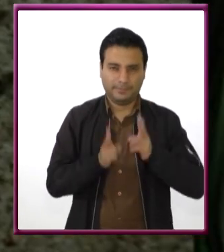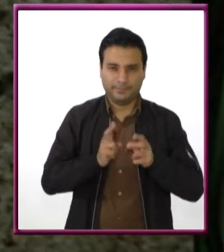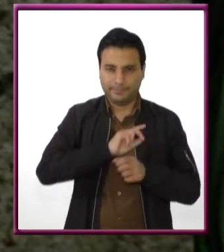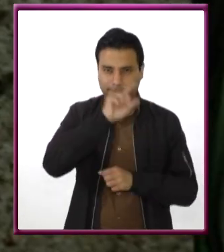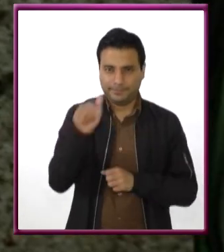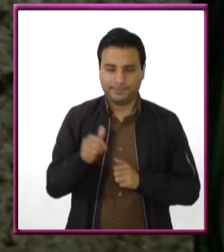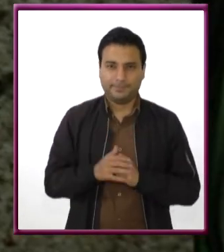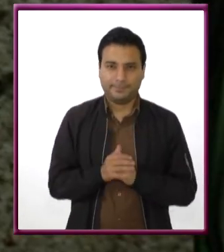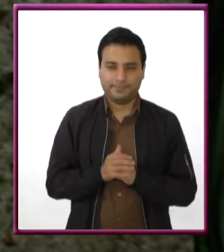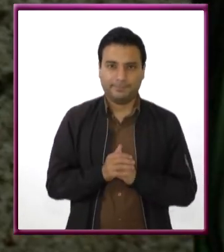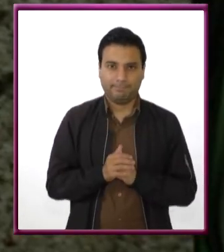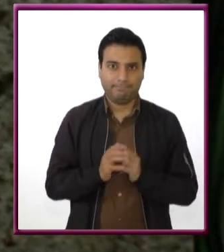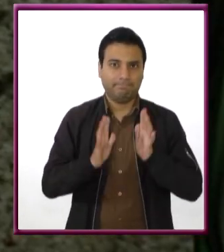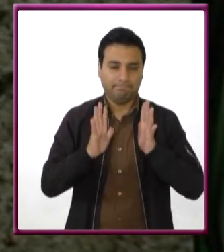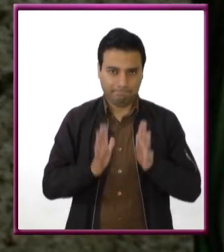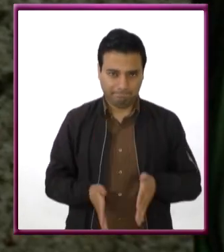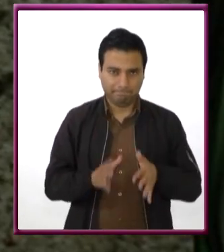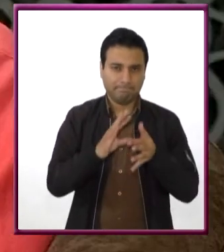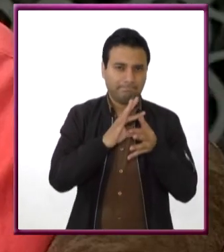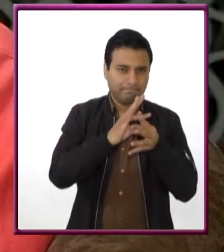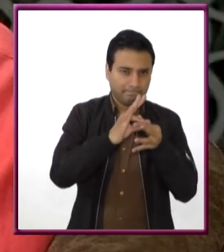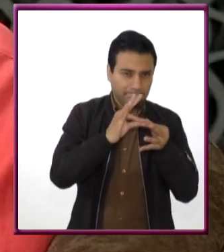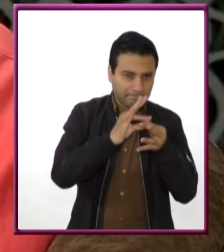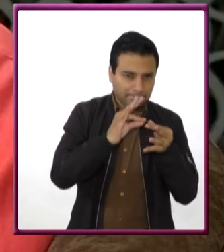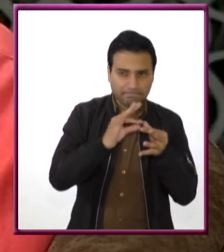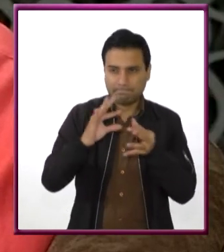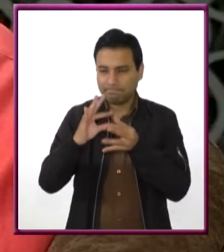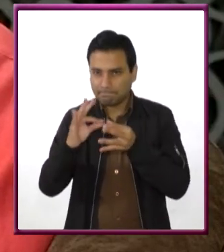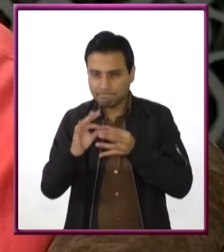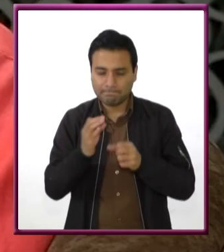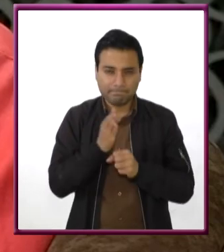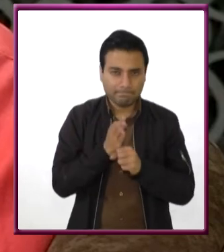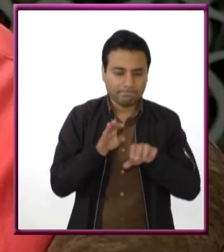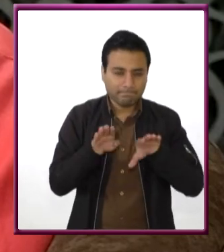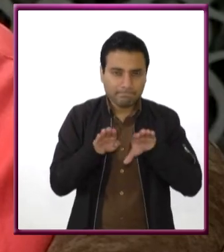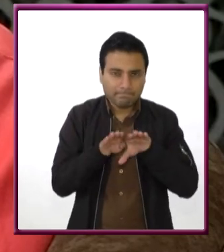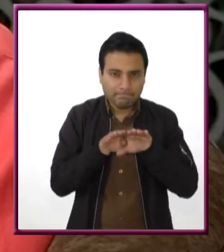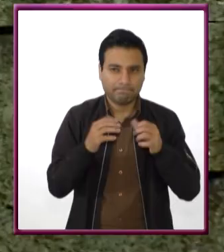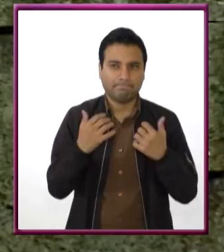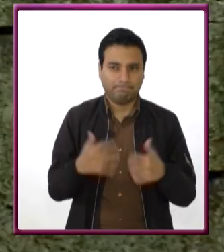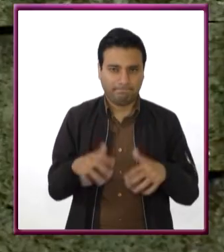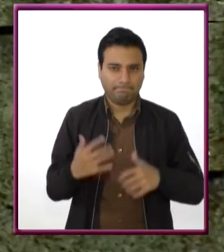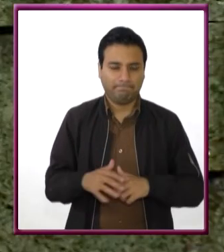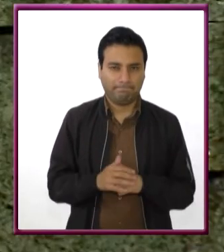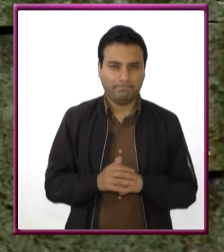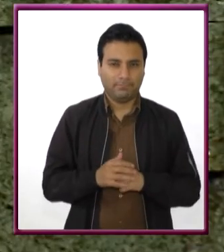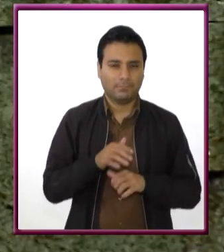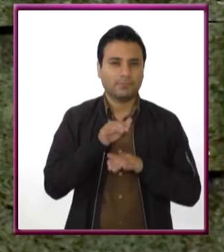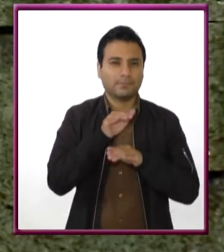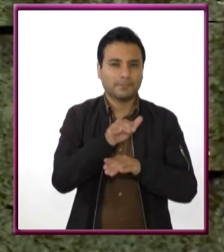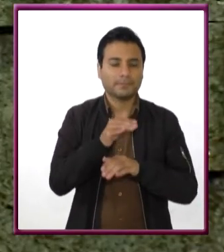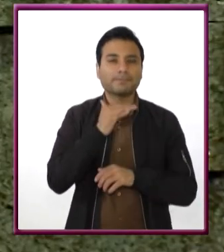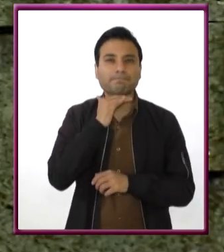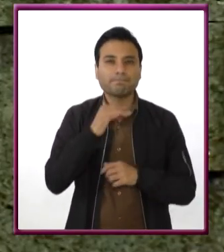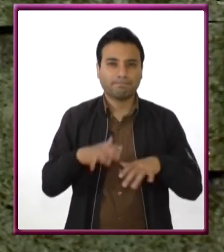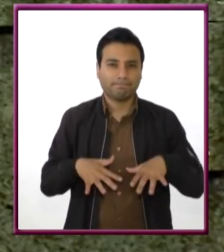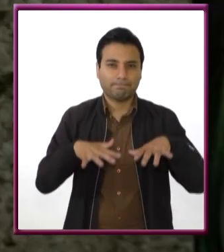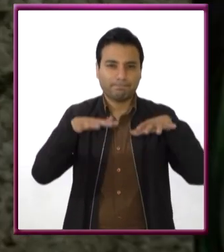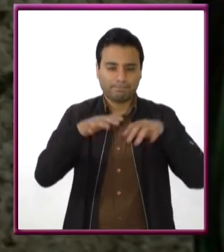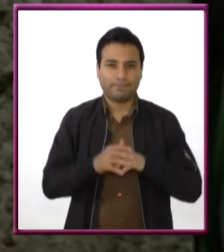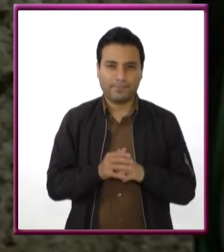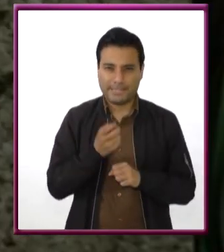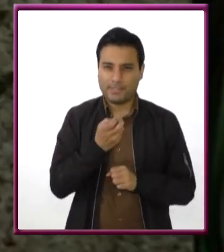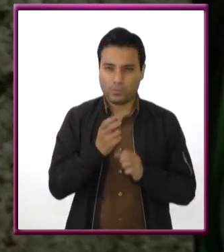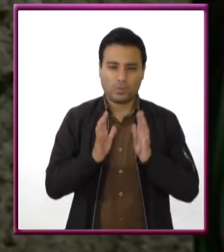contarán. Ya veíamos, ya escuchamos algunos de los escenarios, pues justamente de los residuos y de esas